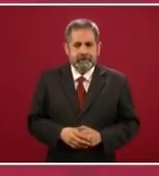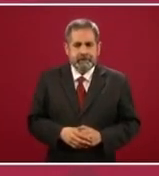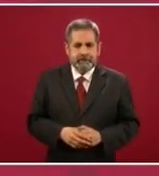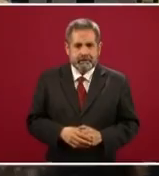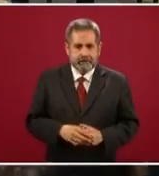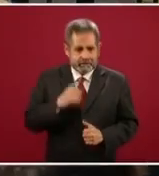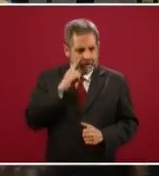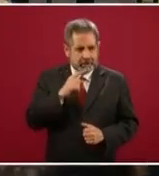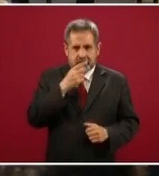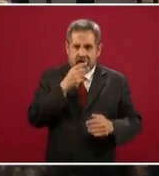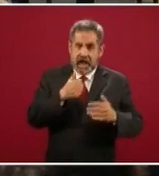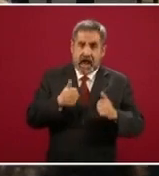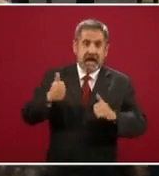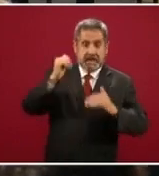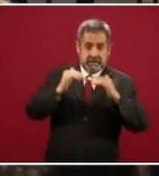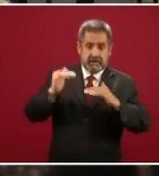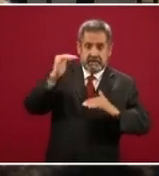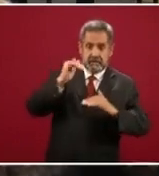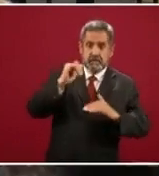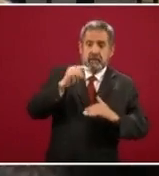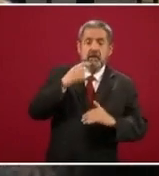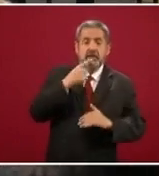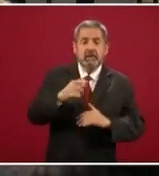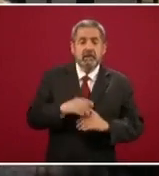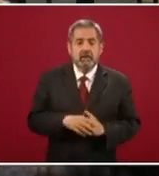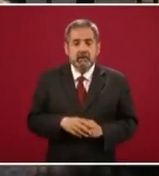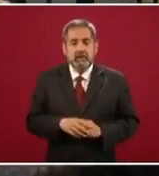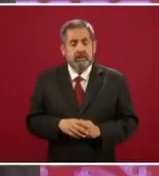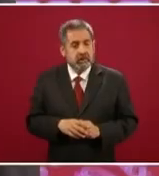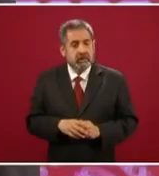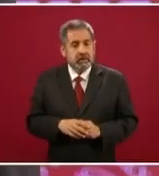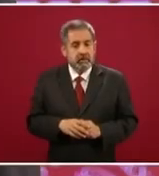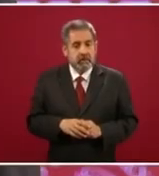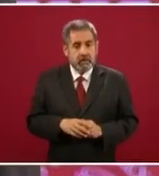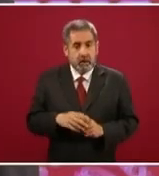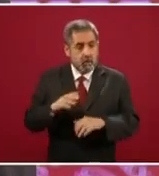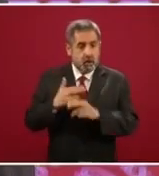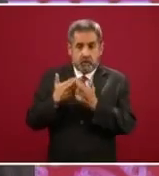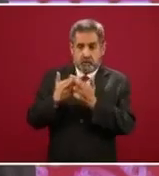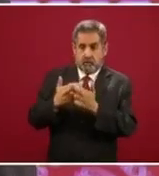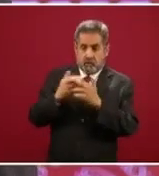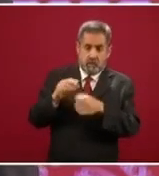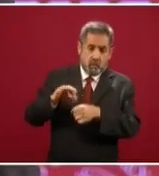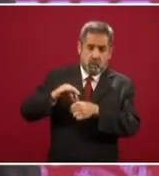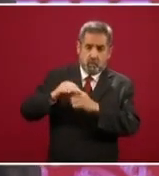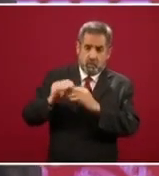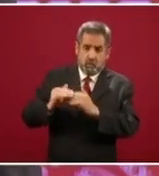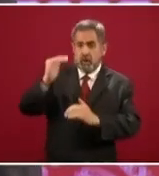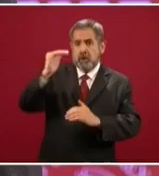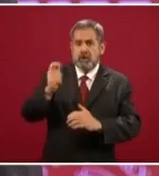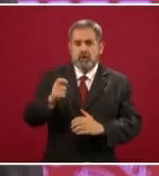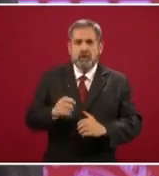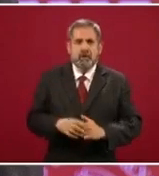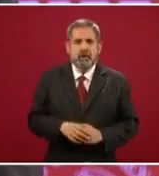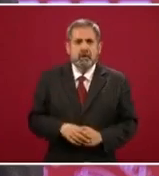sí, arriba, pero si íbamos con esa cantidad de votos que obtuvimos.